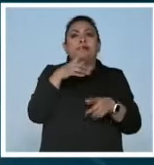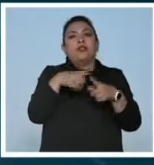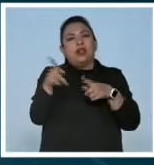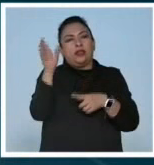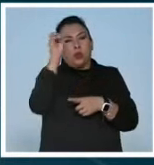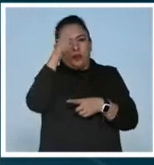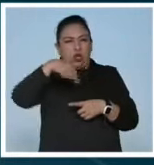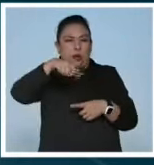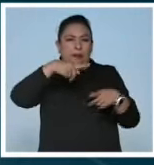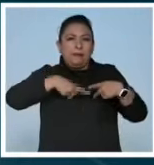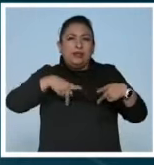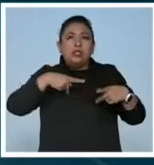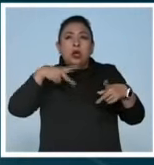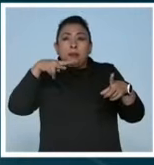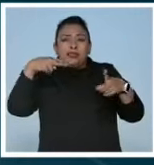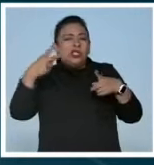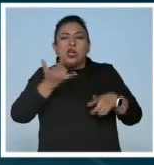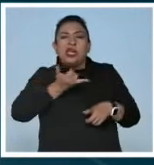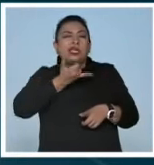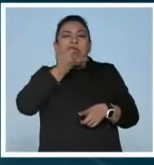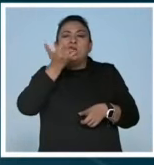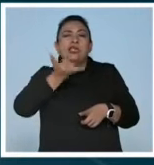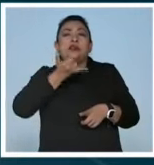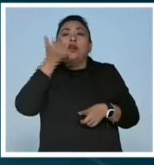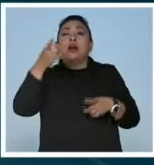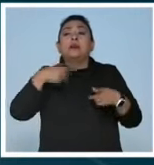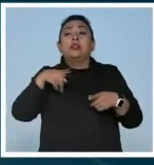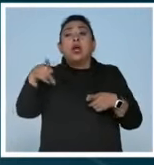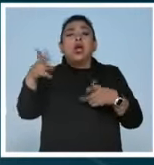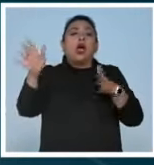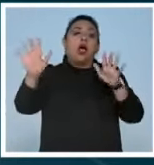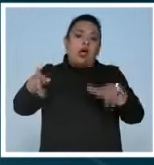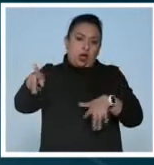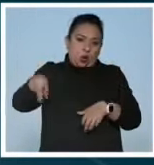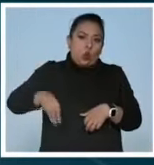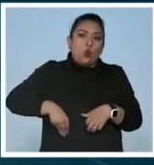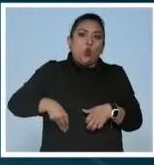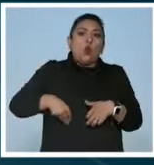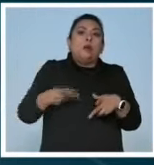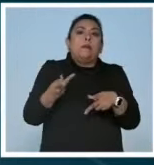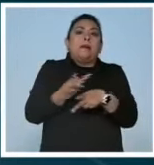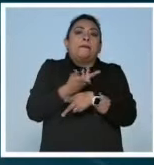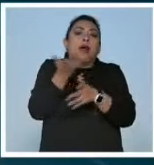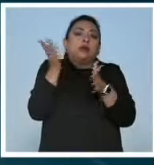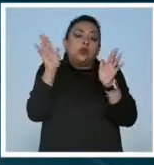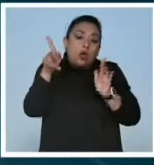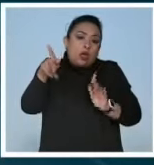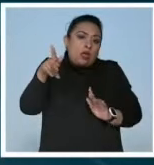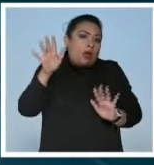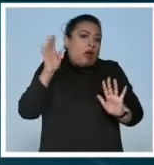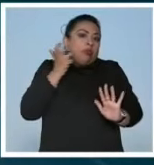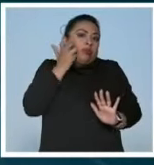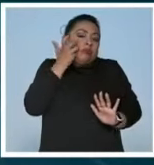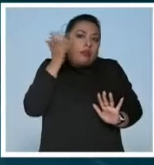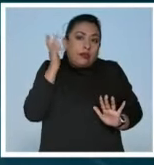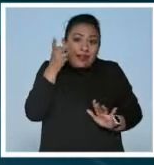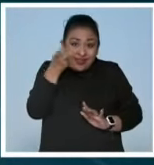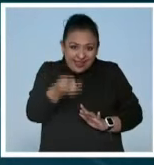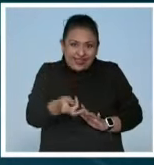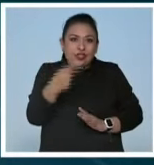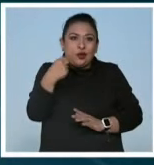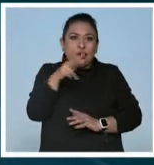opinión pública la visión errónea de que la víctima se expuso a lo que pasó, que de alguna manera se lo buscó. Eso es la